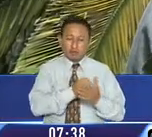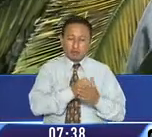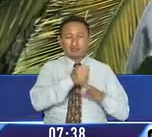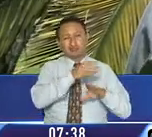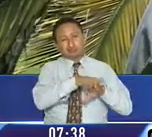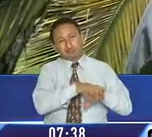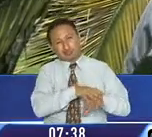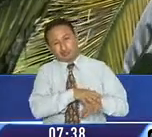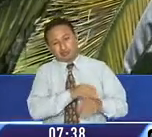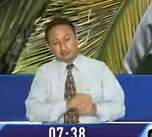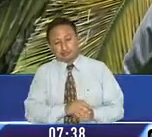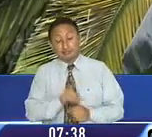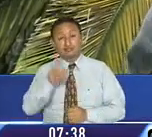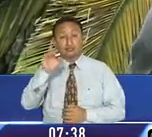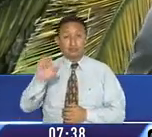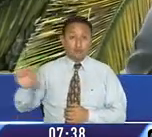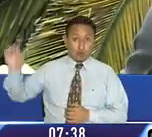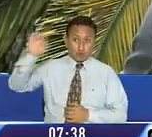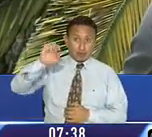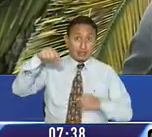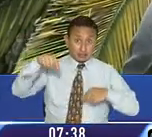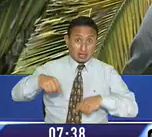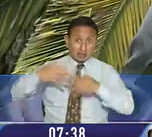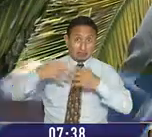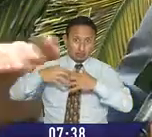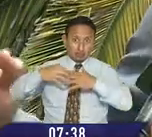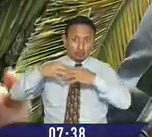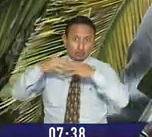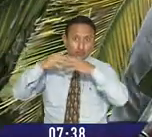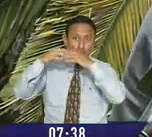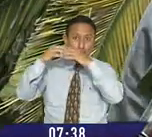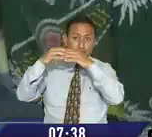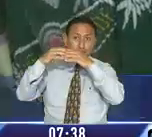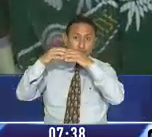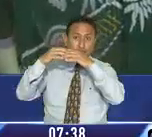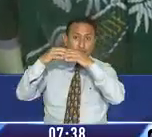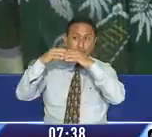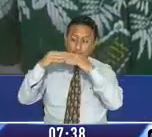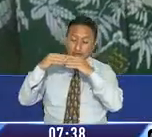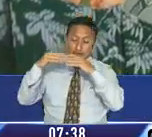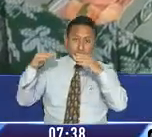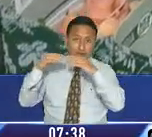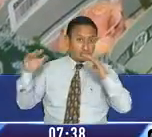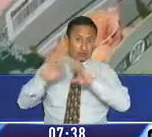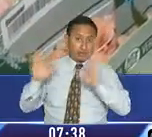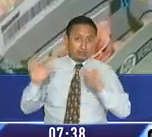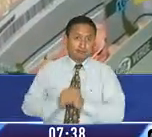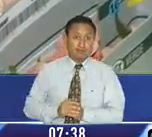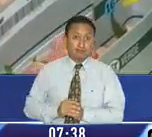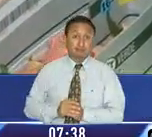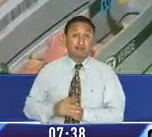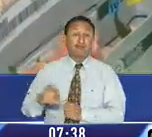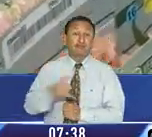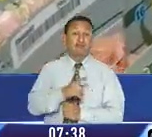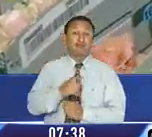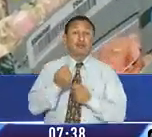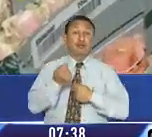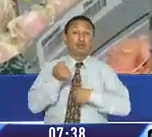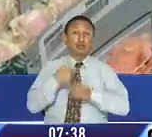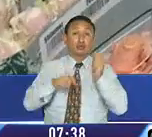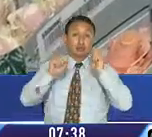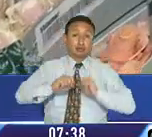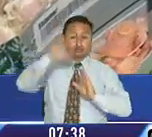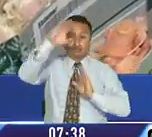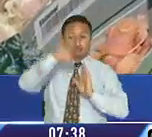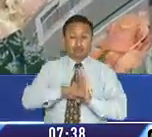Una Unión Europea que venía creciendo en consumo, pero ya se detuvo. Sin embargo, reconoce que el descenso de las exportaciones es normal tras